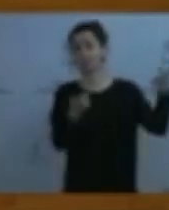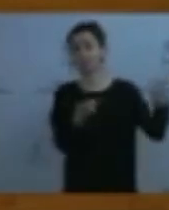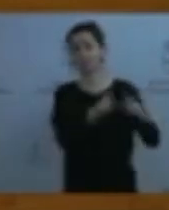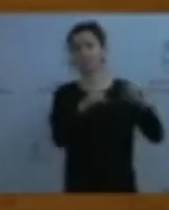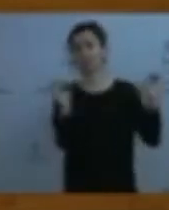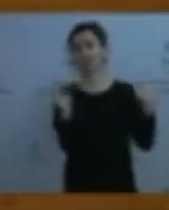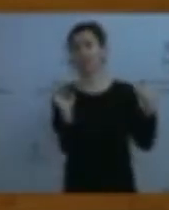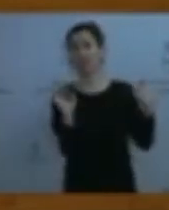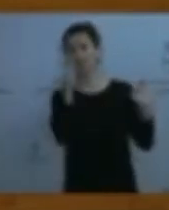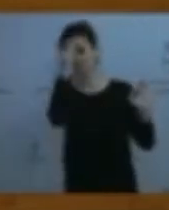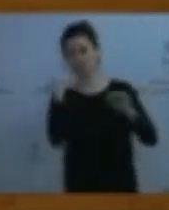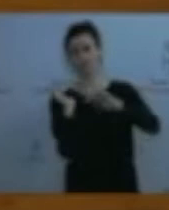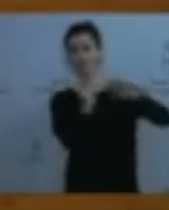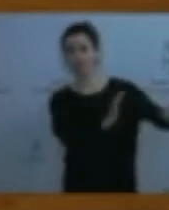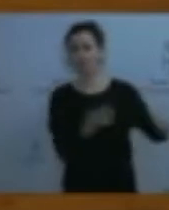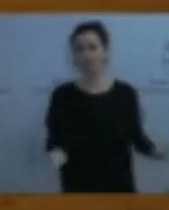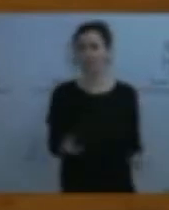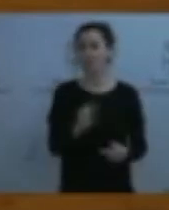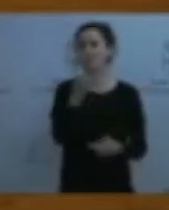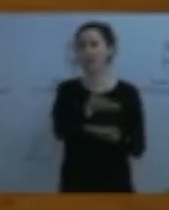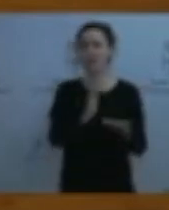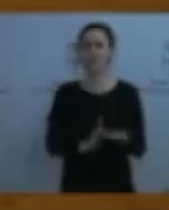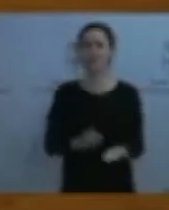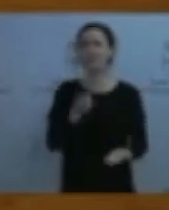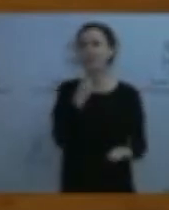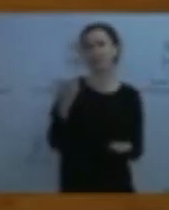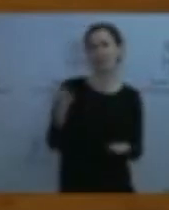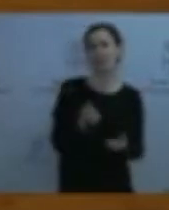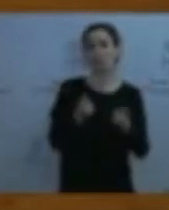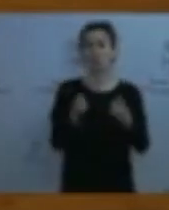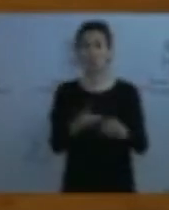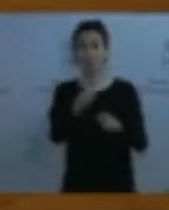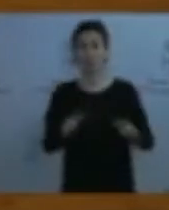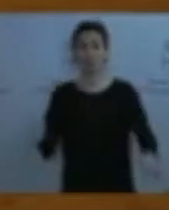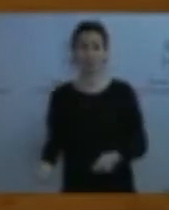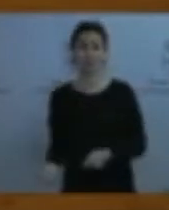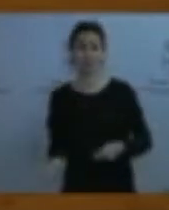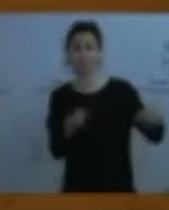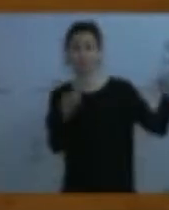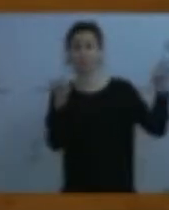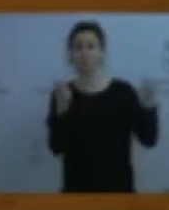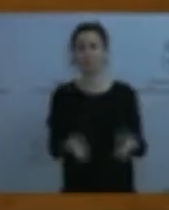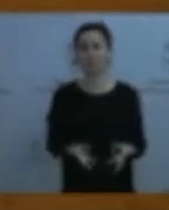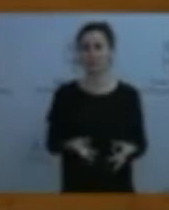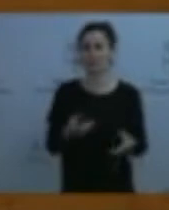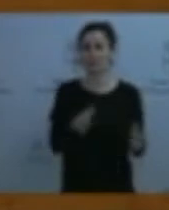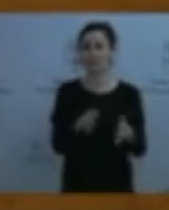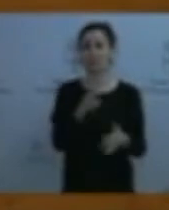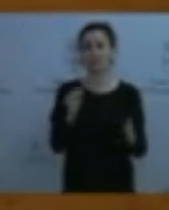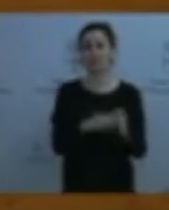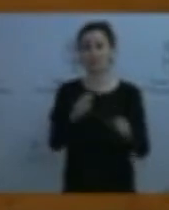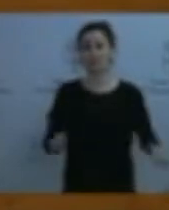de Asturias. Sobre la primera parte, ¿no? Decían el número de migrantes. Usted decía que eran poco más de 3.000.